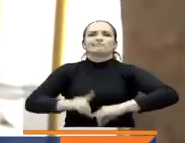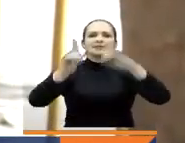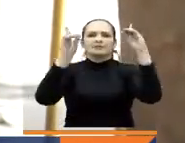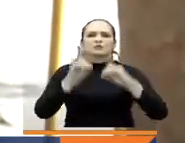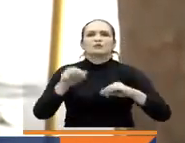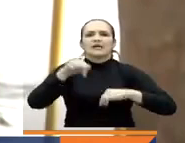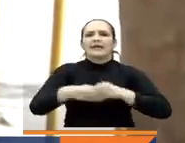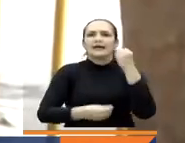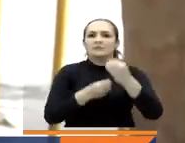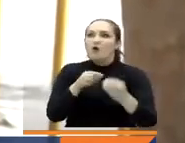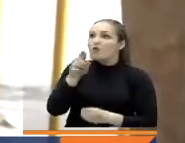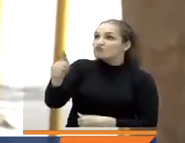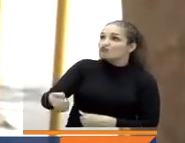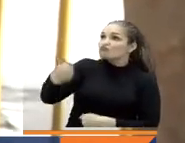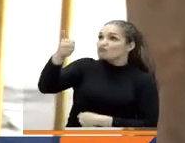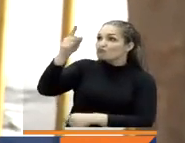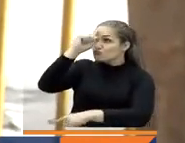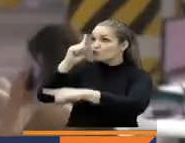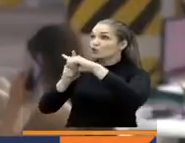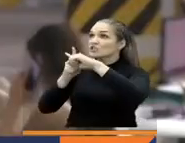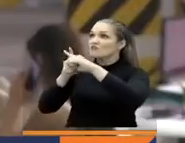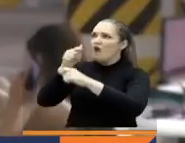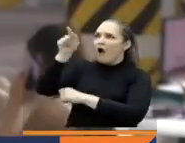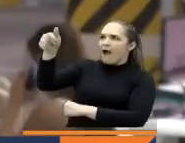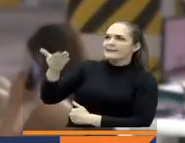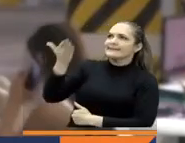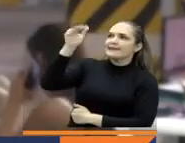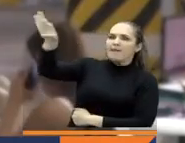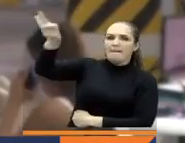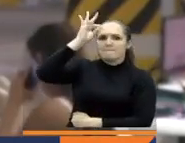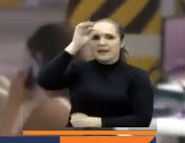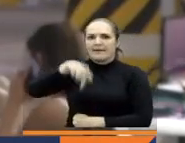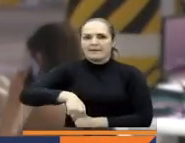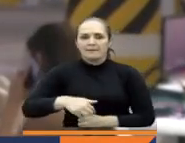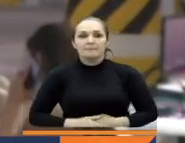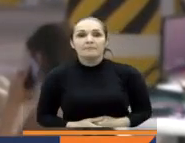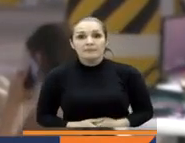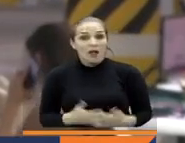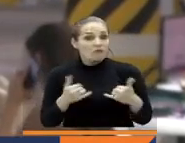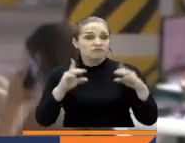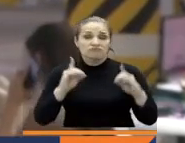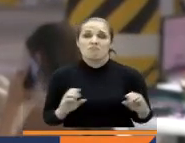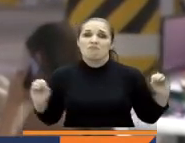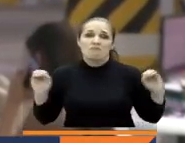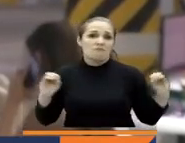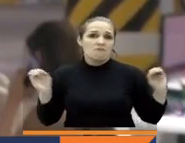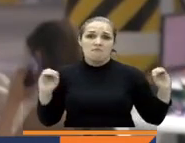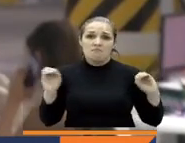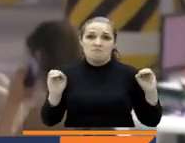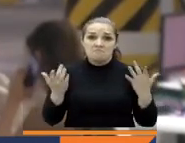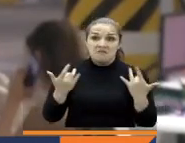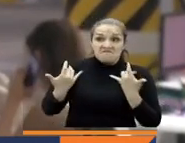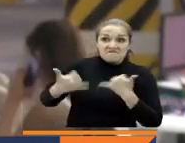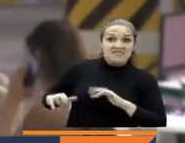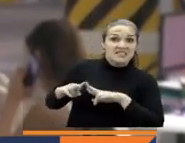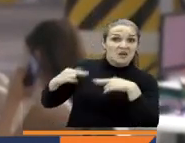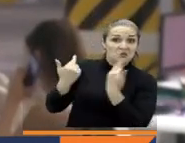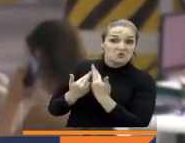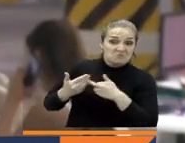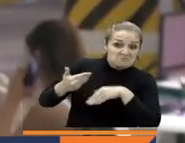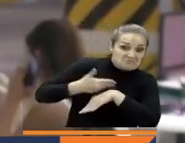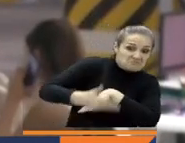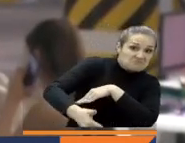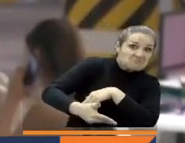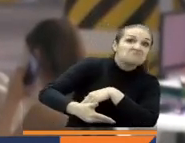experiencias exitosas para nuestro territorio. Por ahora no se han adoptado medidas, se está esperando al término de esta reunión para conocer si hay